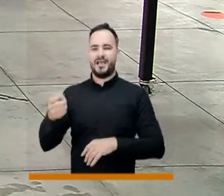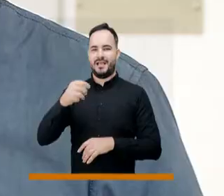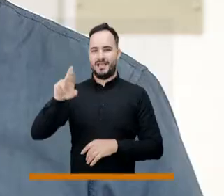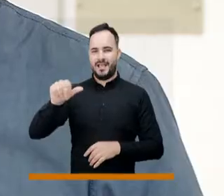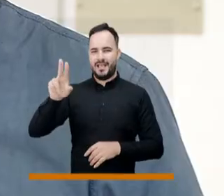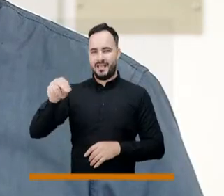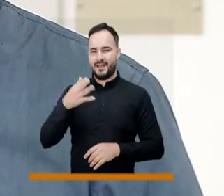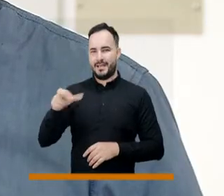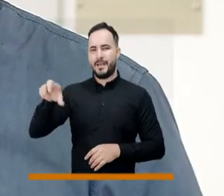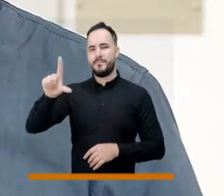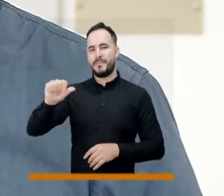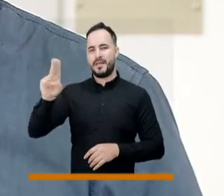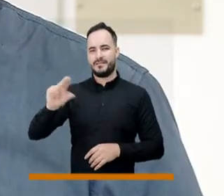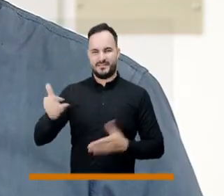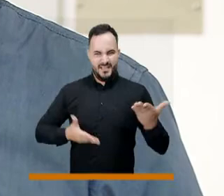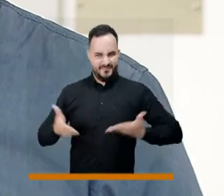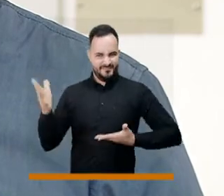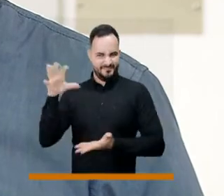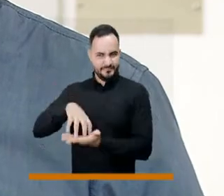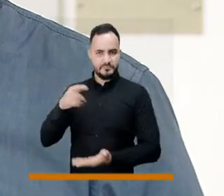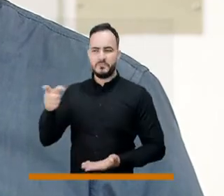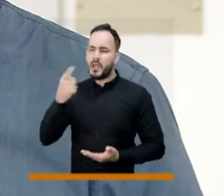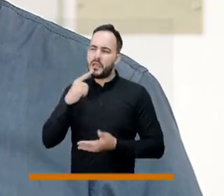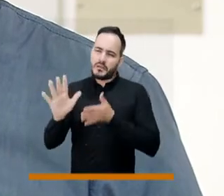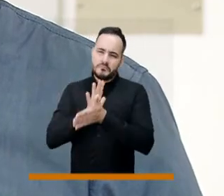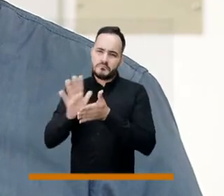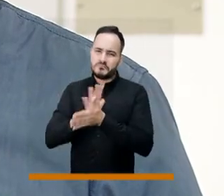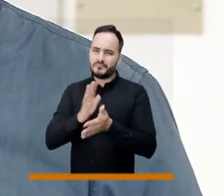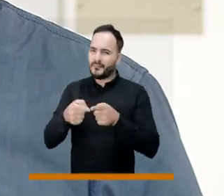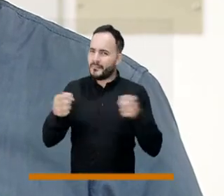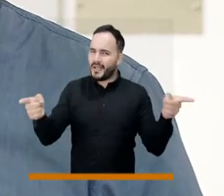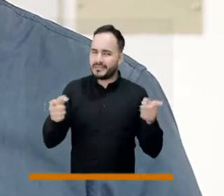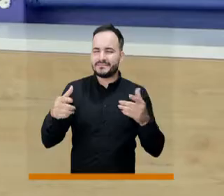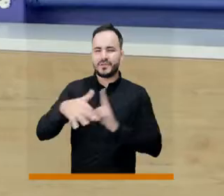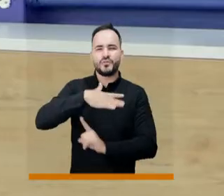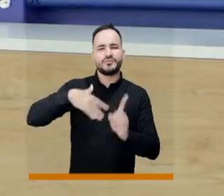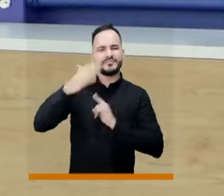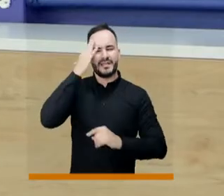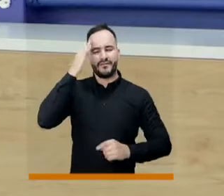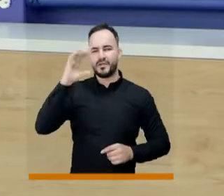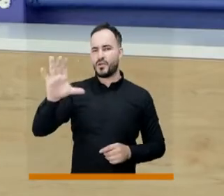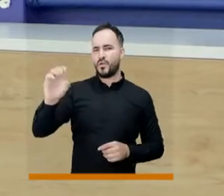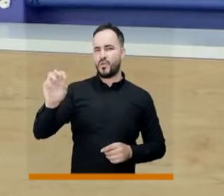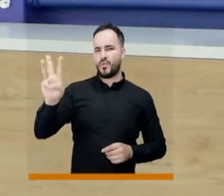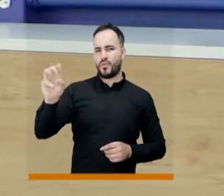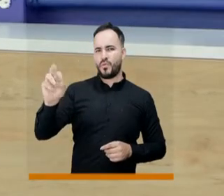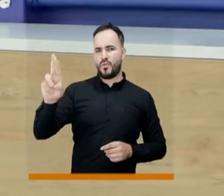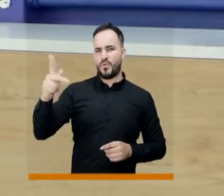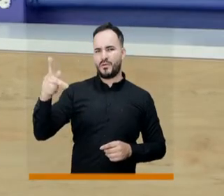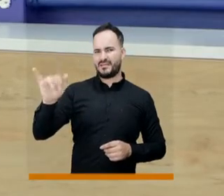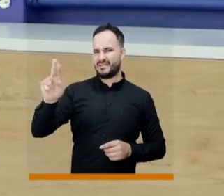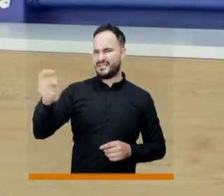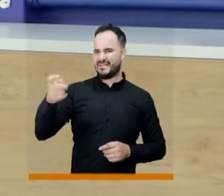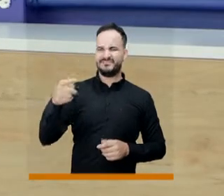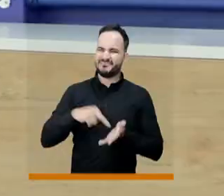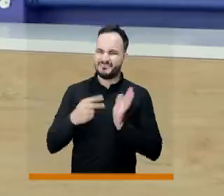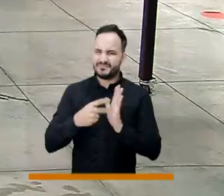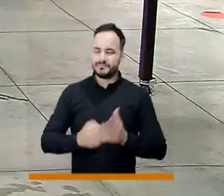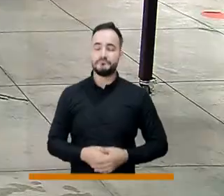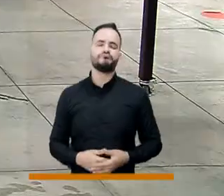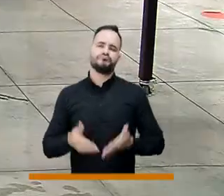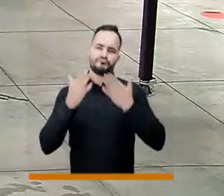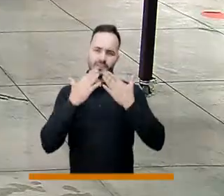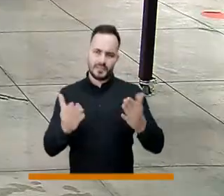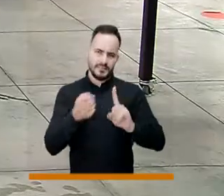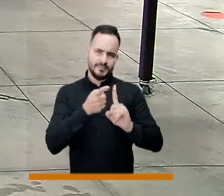por tiempo en Gran Plaza. Bienvenido, Gustavo. Y cuéntenos también qué es un coworking. Para que nos vayamos